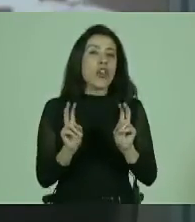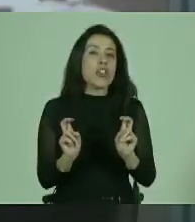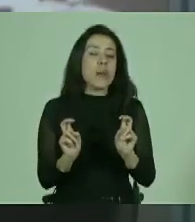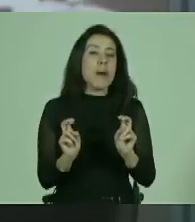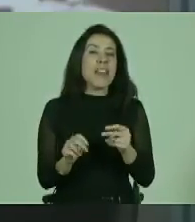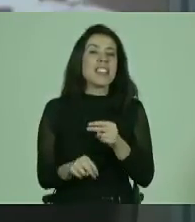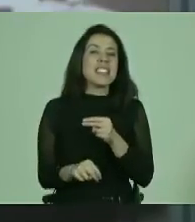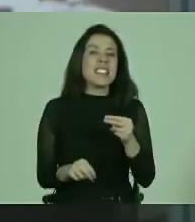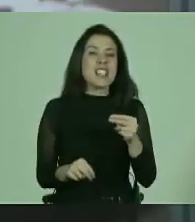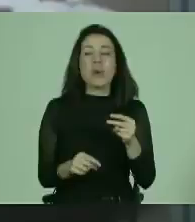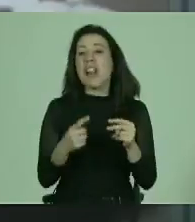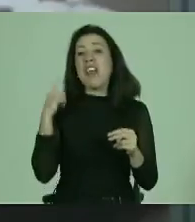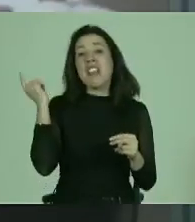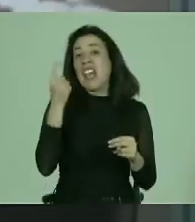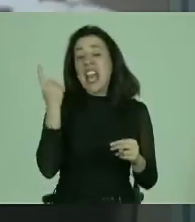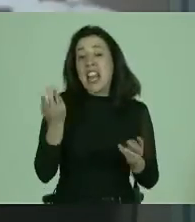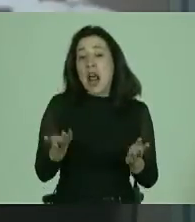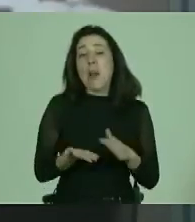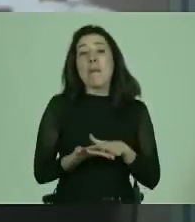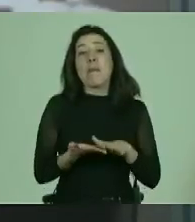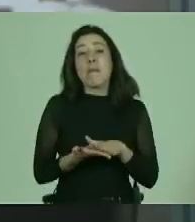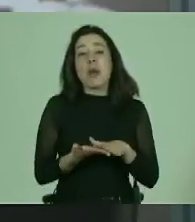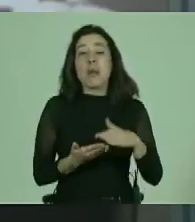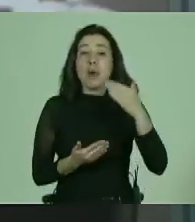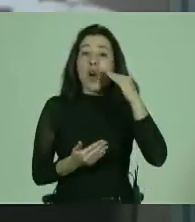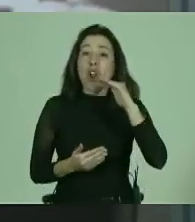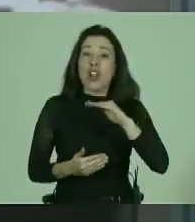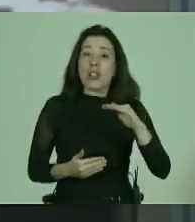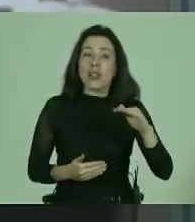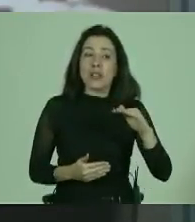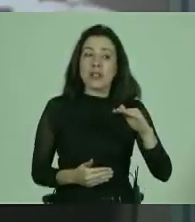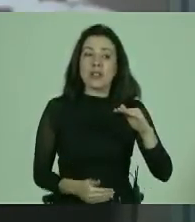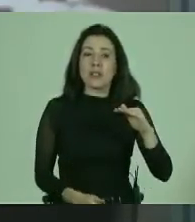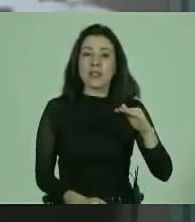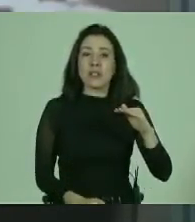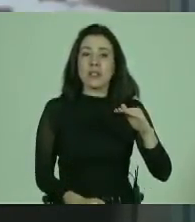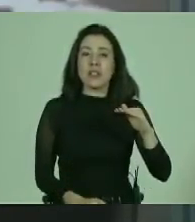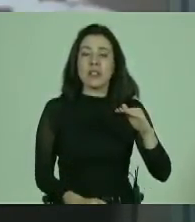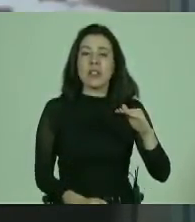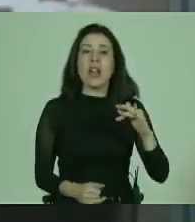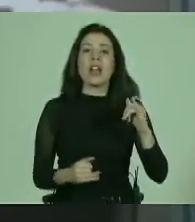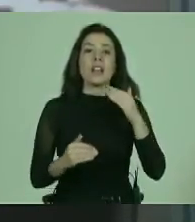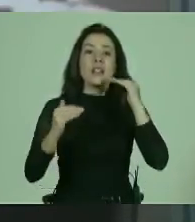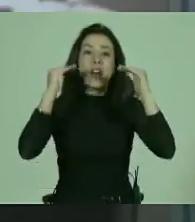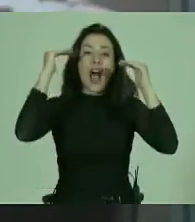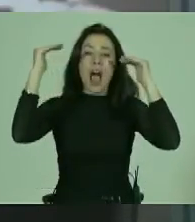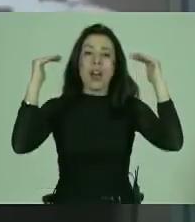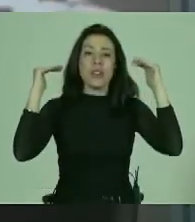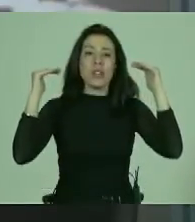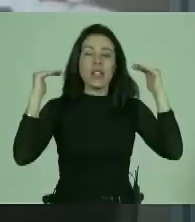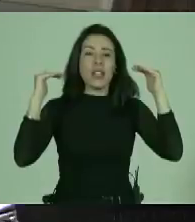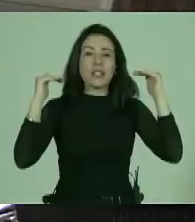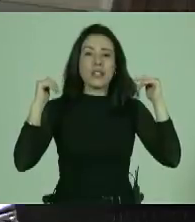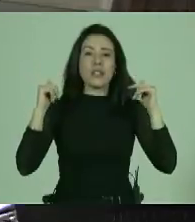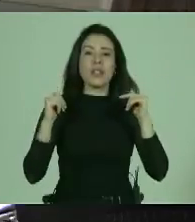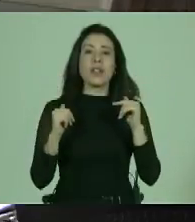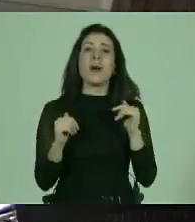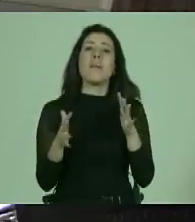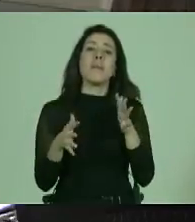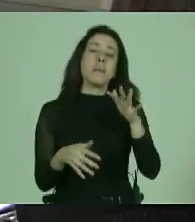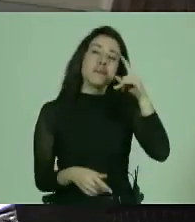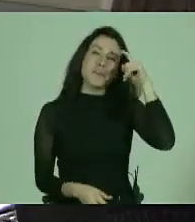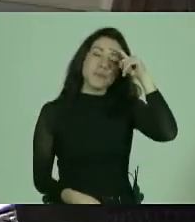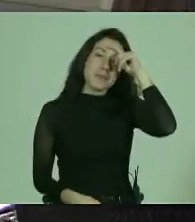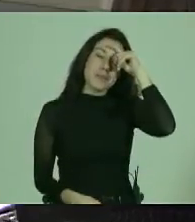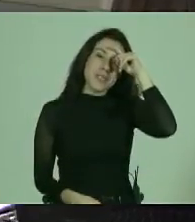sexualidad en general por ejemplo con los menores y con los adultos y es que parece difícil